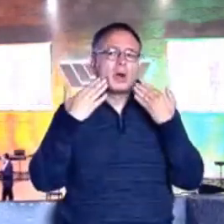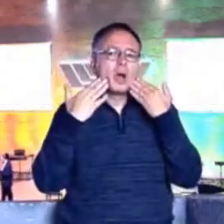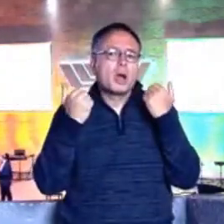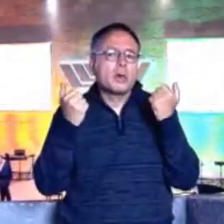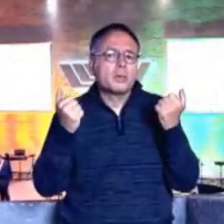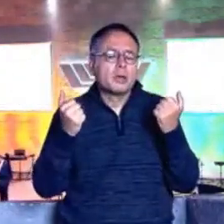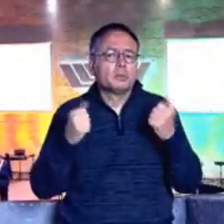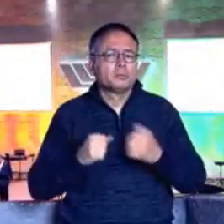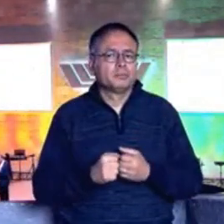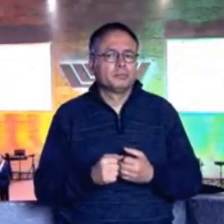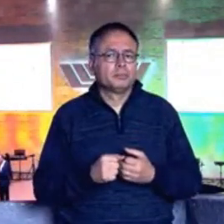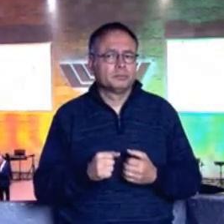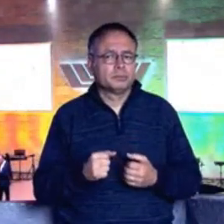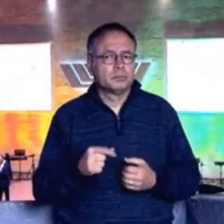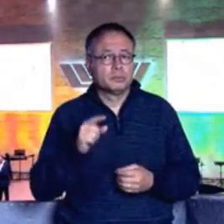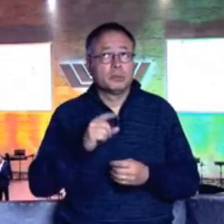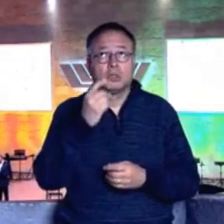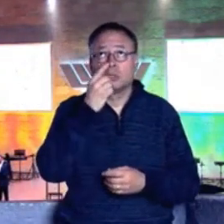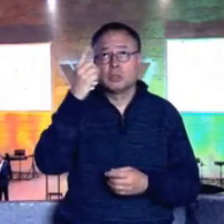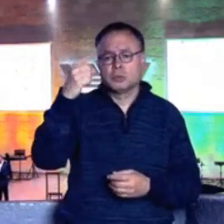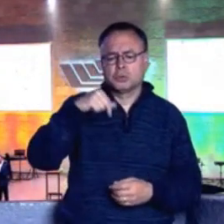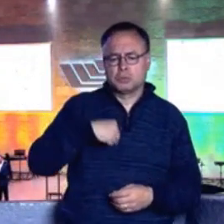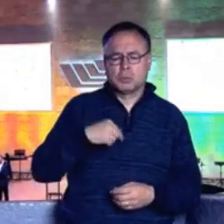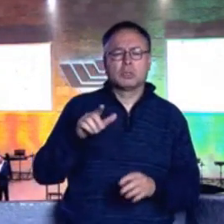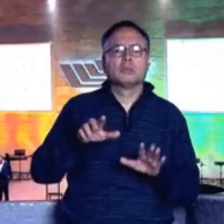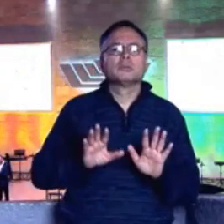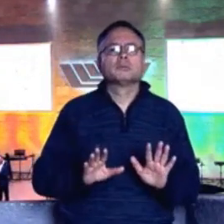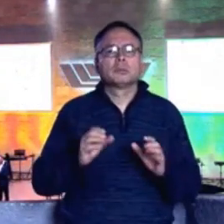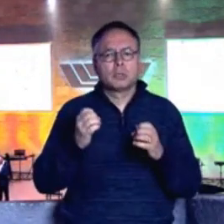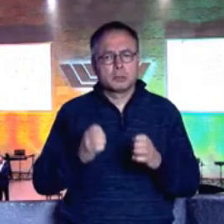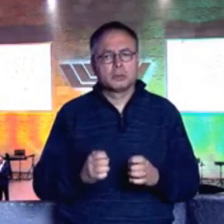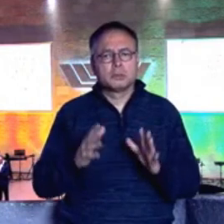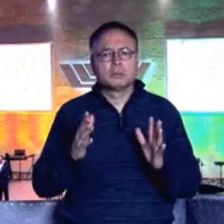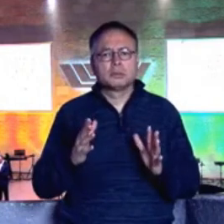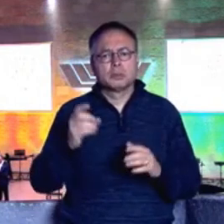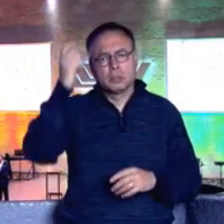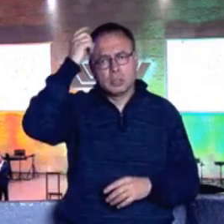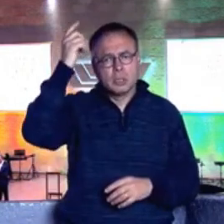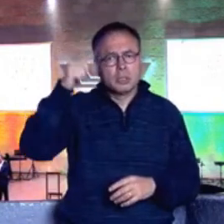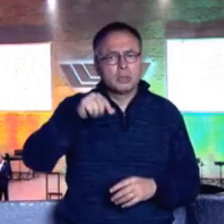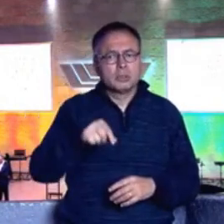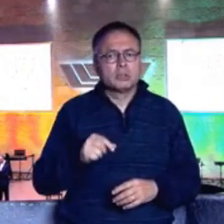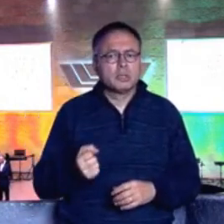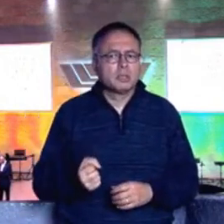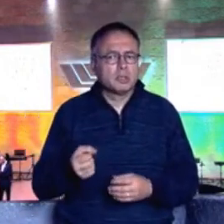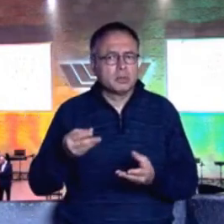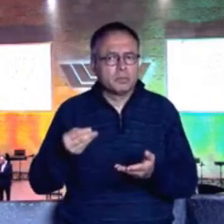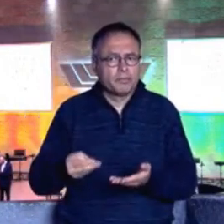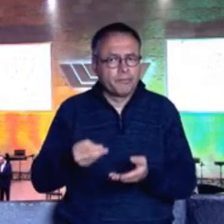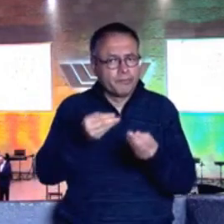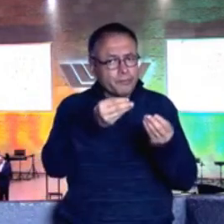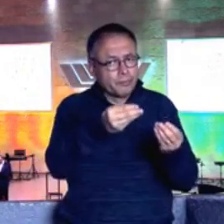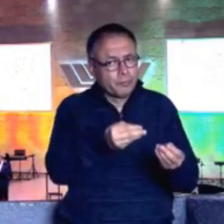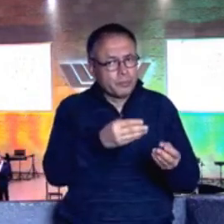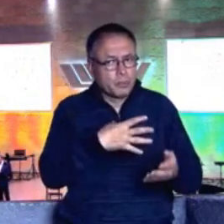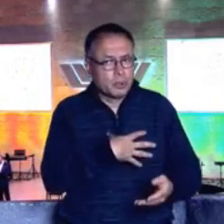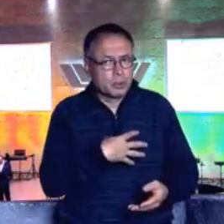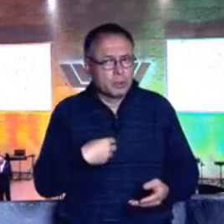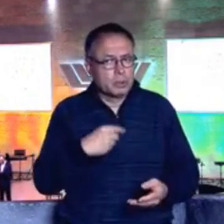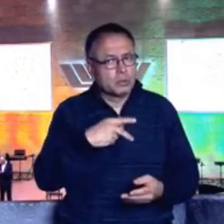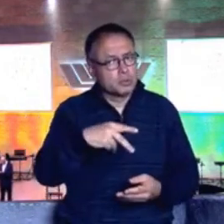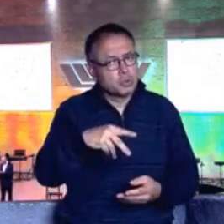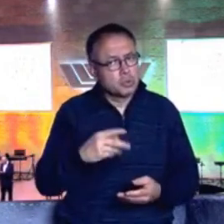y él respondió aquí estoy y Dios le dijo toma ahora a Isaac Tu único hijo al que tanto amas